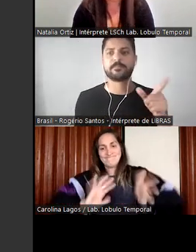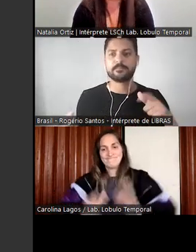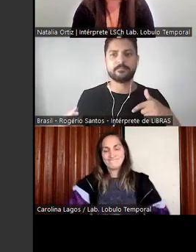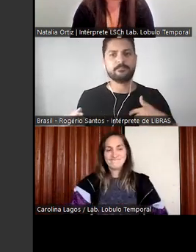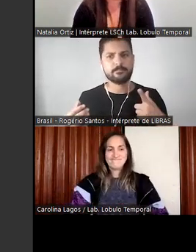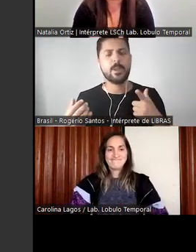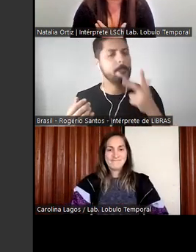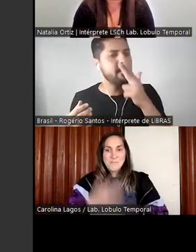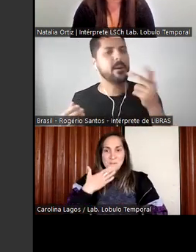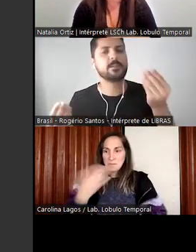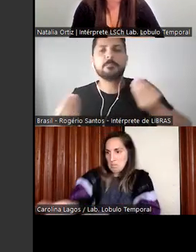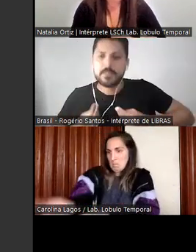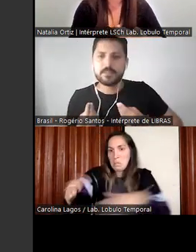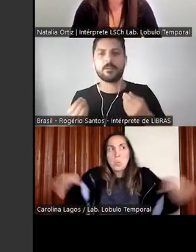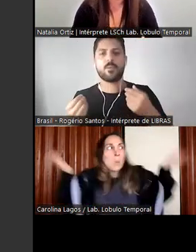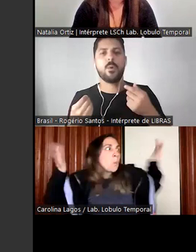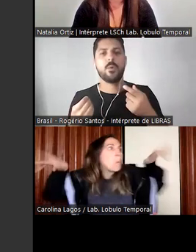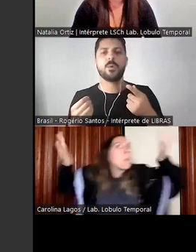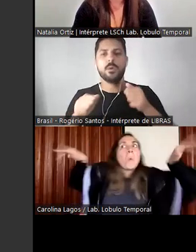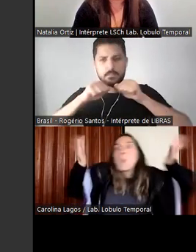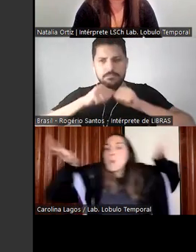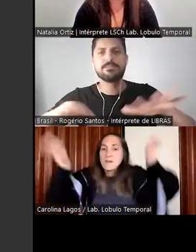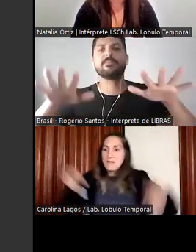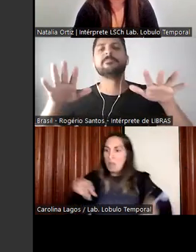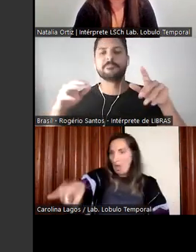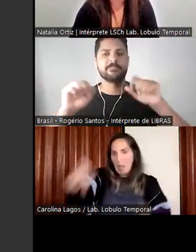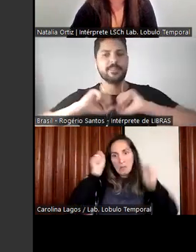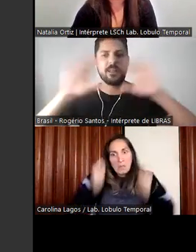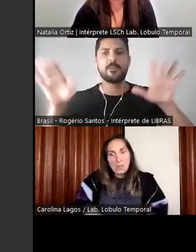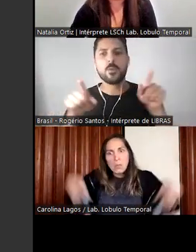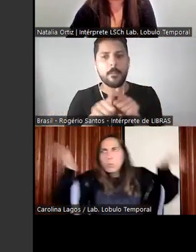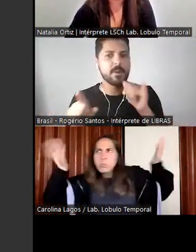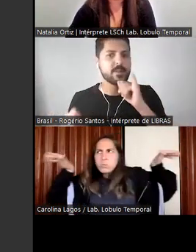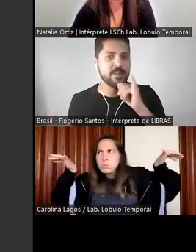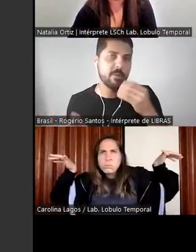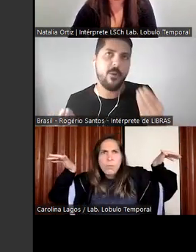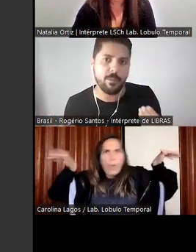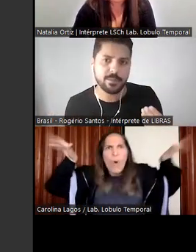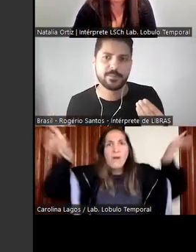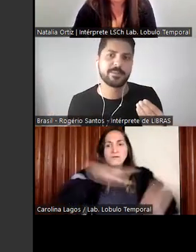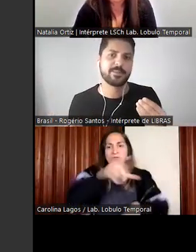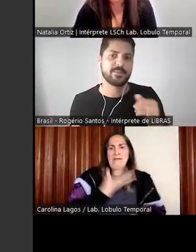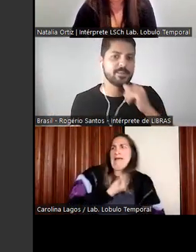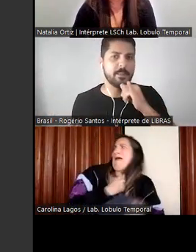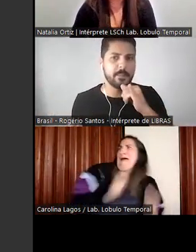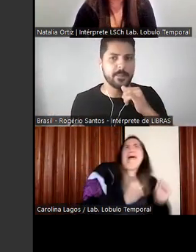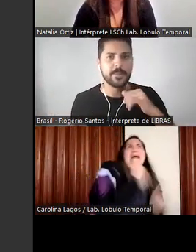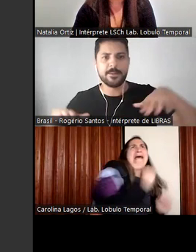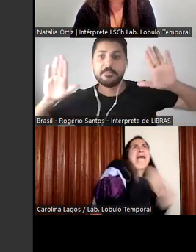mucho en este aprendizaje para poder también potenciar el desarrollo de la lengua de señas. Por ejemplo, los niños también,